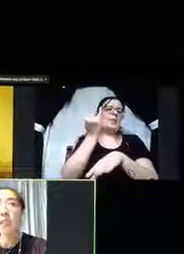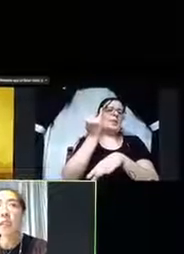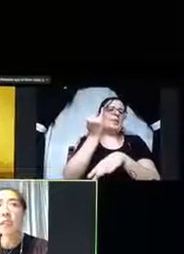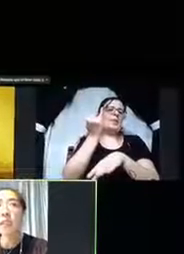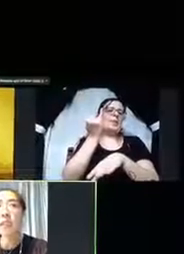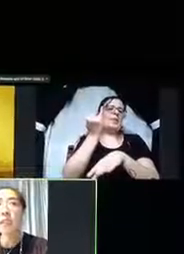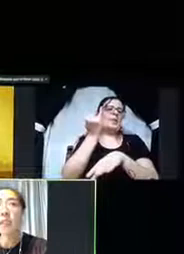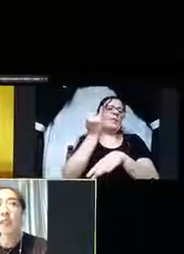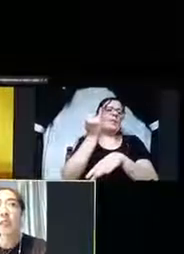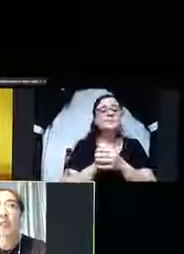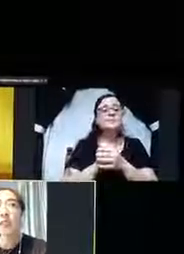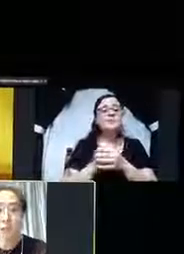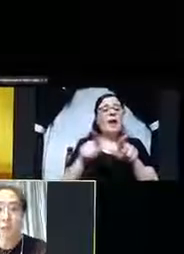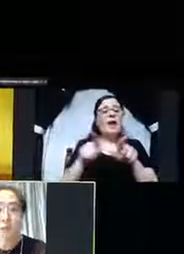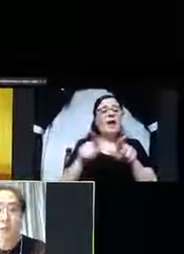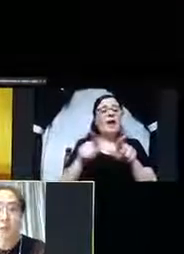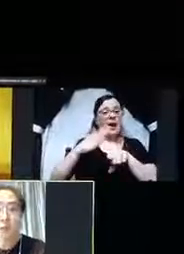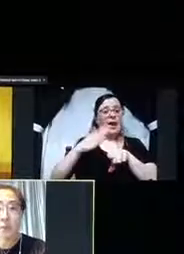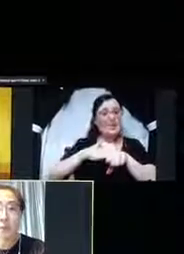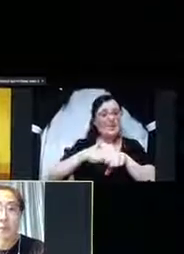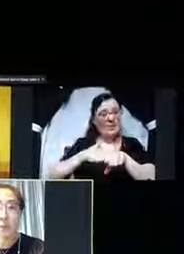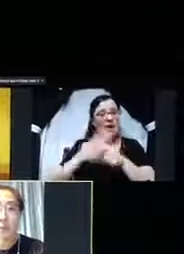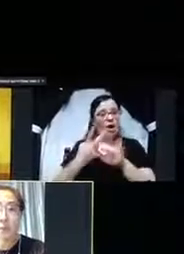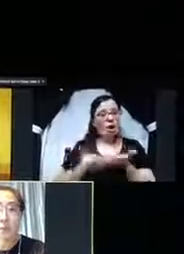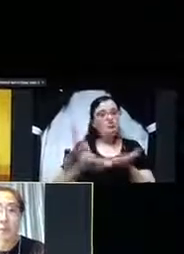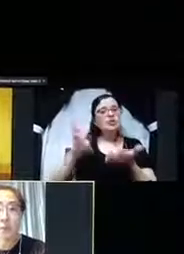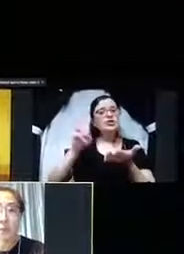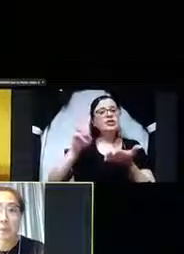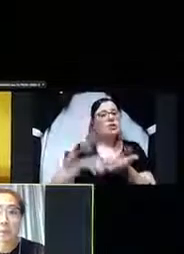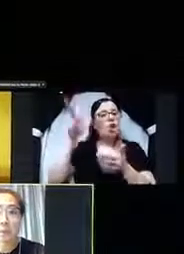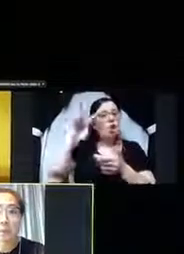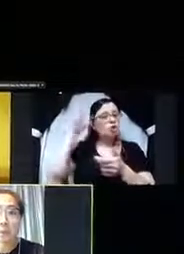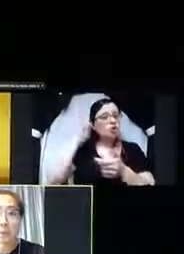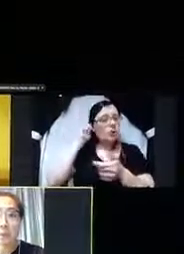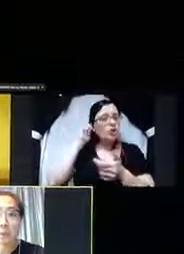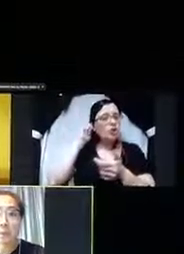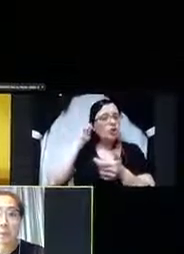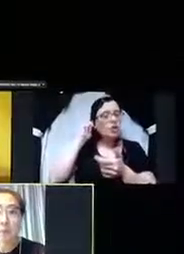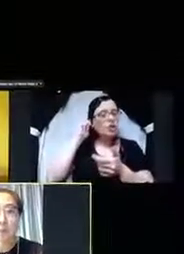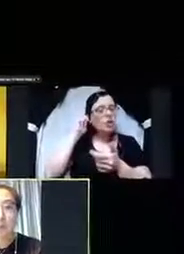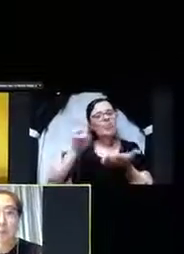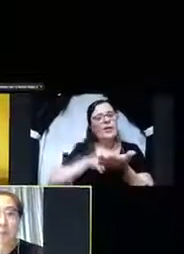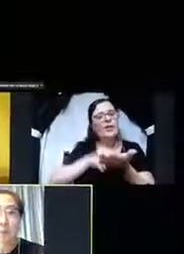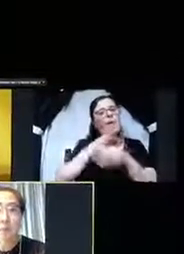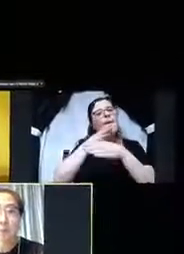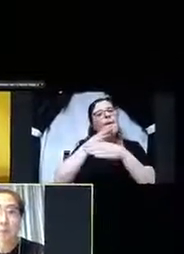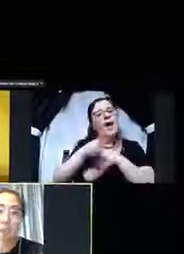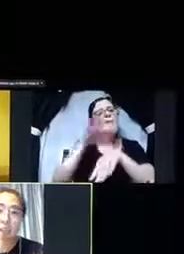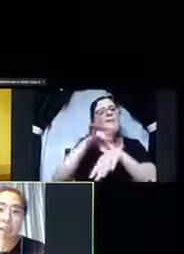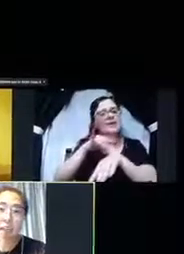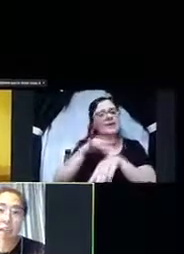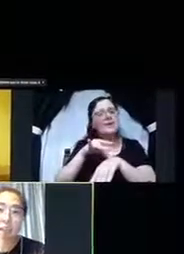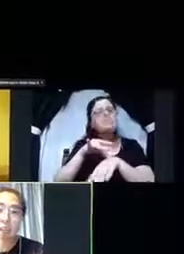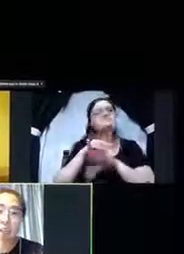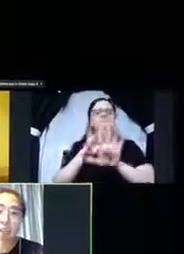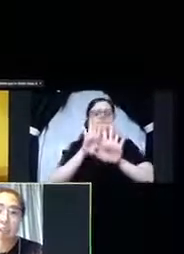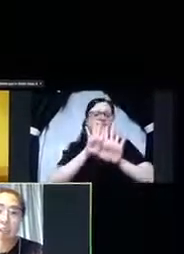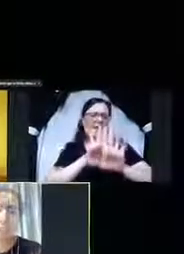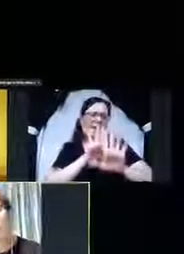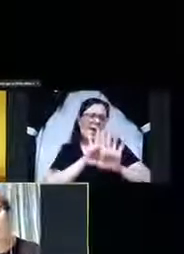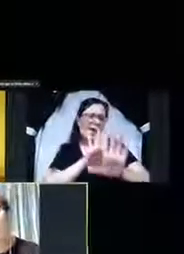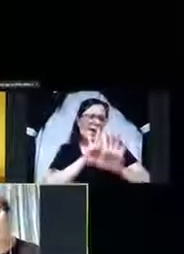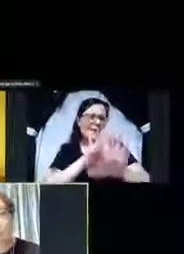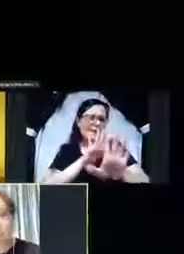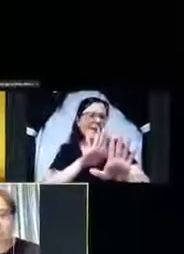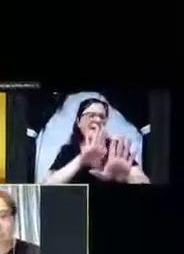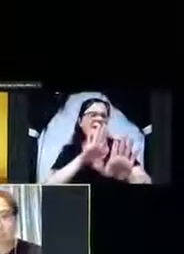Entonces a esa, cuando Melo tiene esa edad, se hace como esta consulta nuevamente para el implante y vuelven a indicar que,